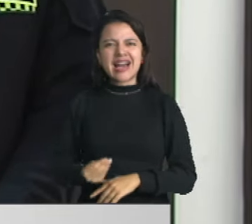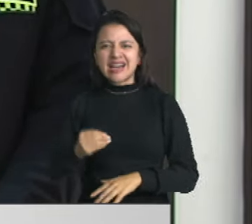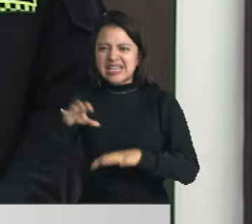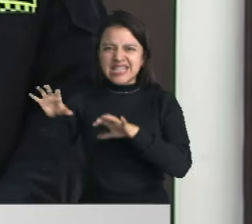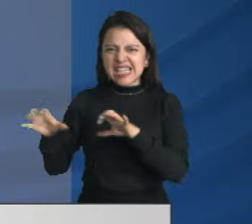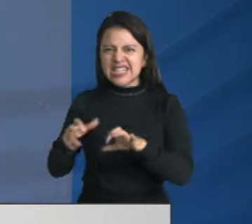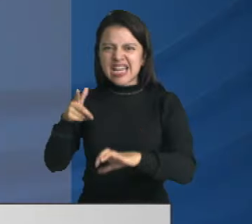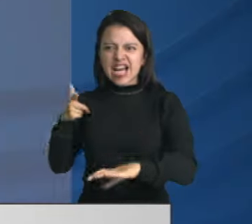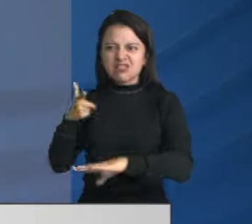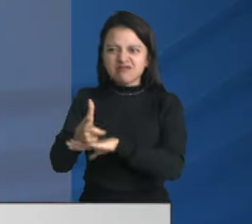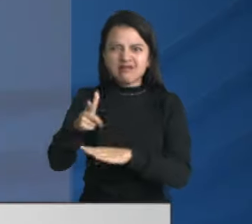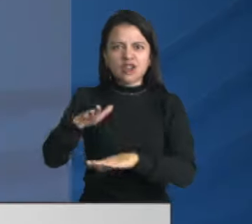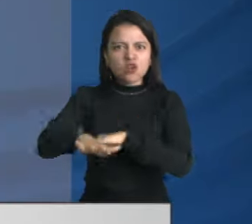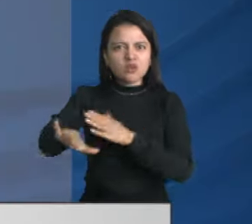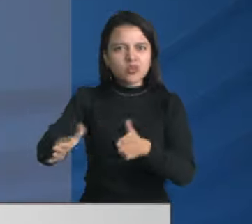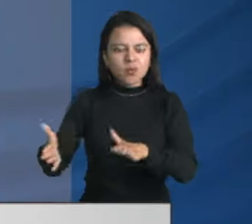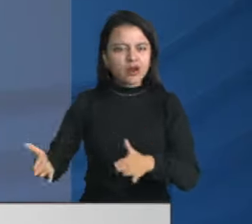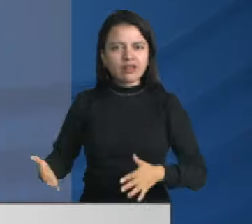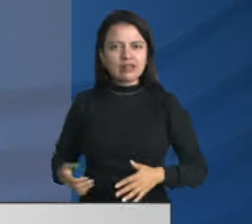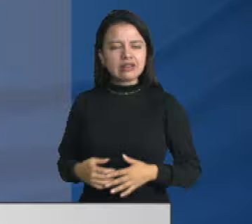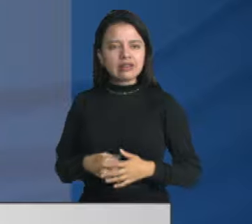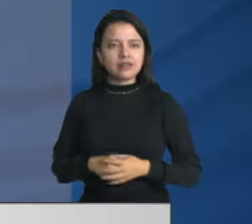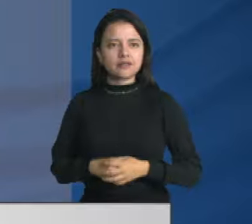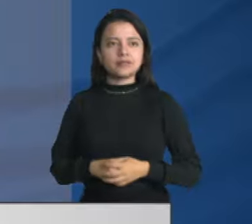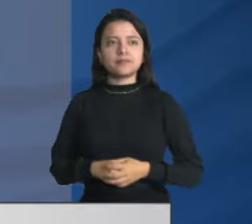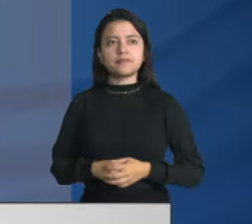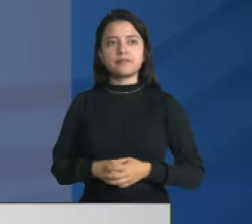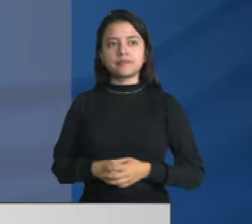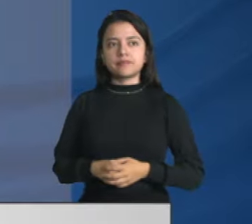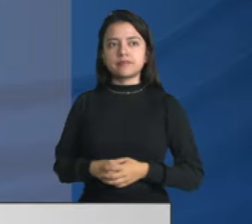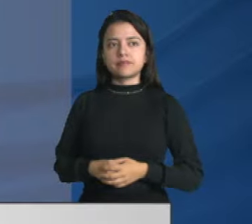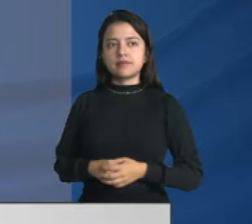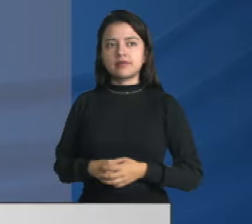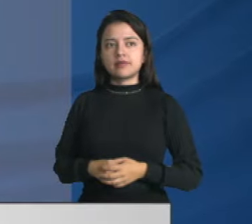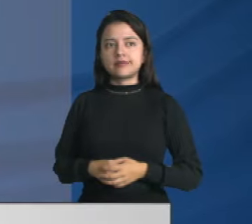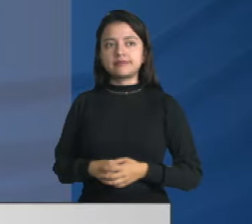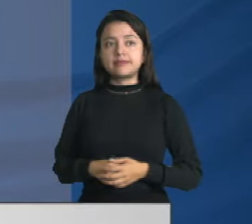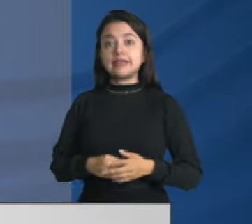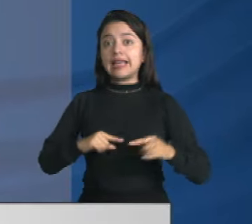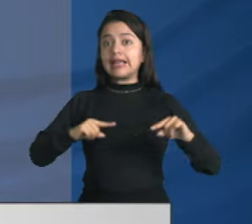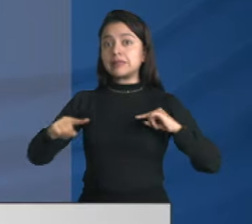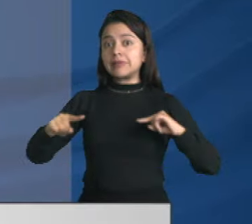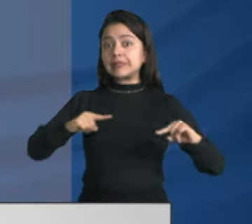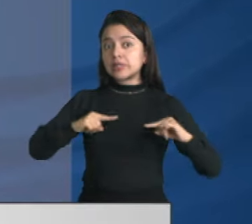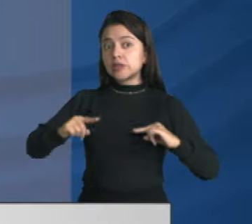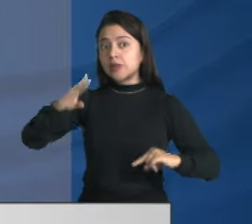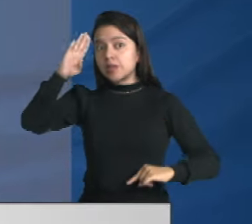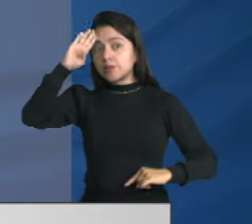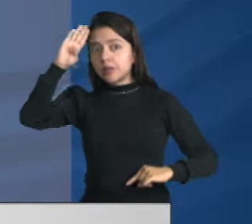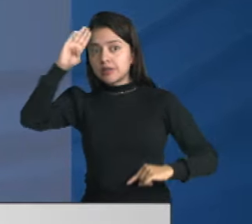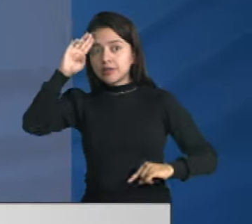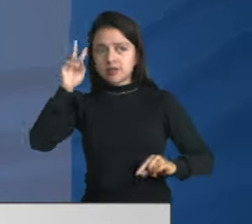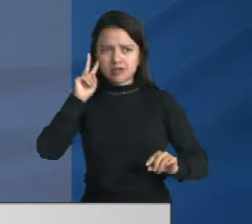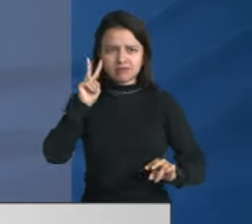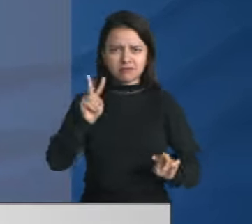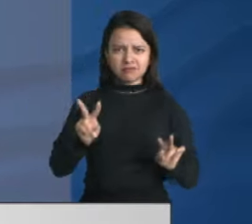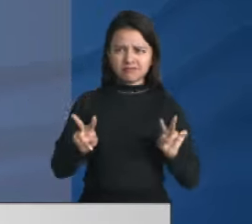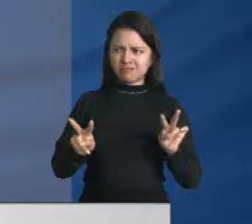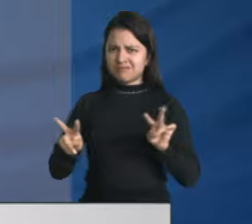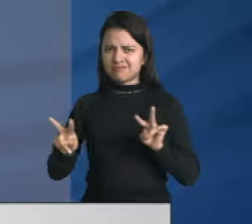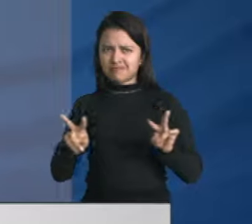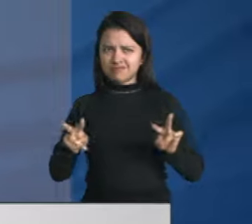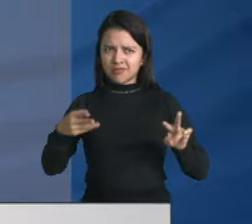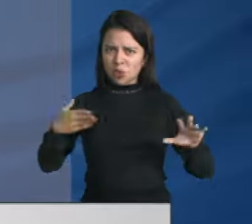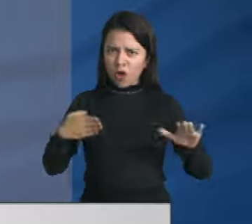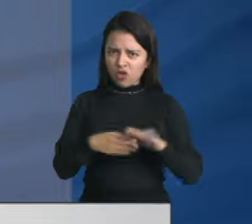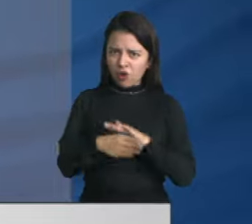asesinos en potencia. Y habló de las críticas y cuestionamientos en contra de la administración y la policía por la deficiencia en los